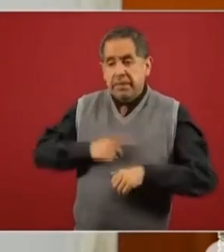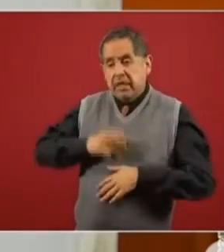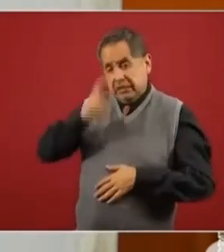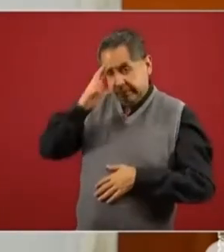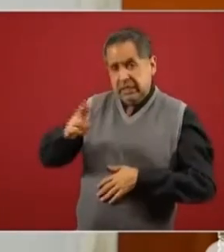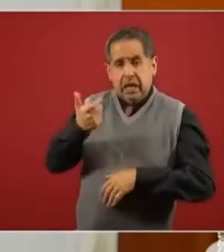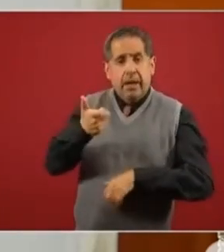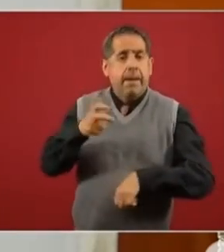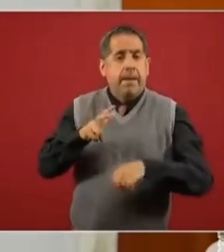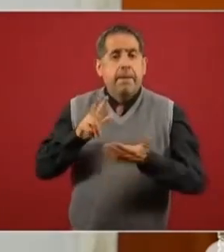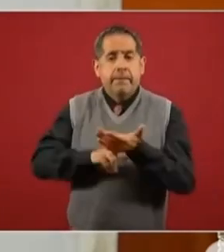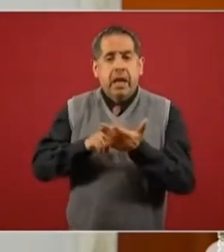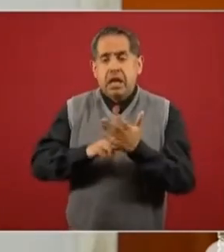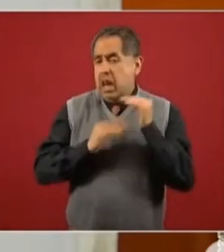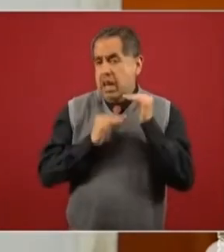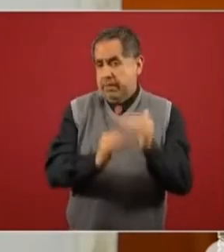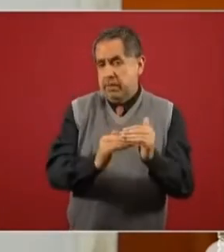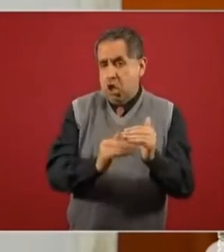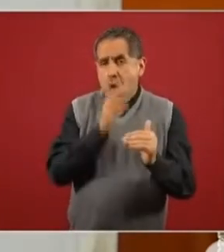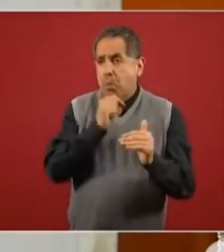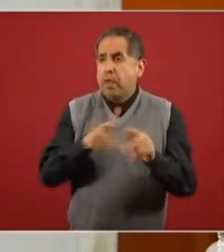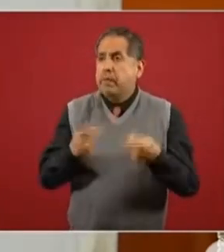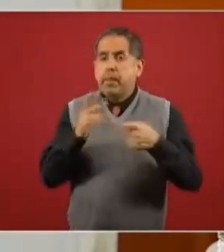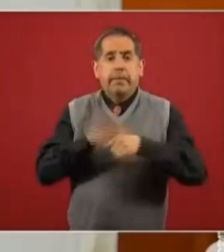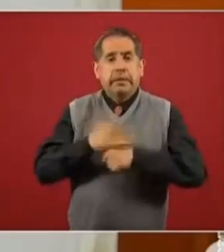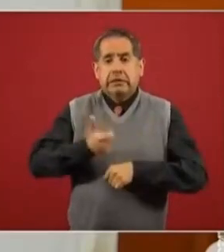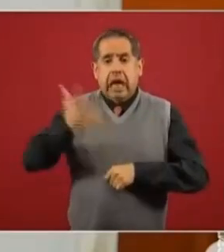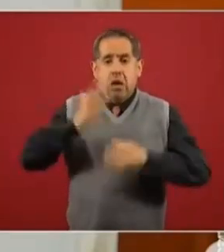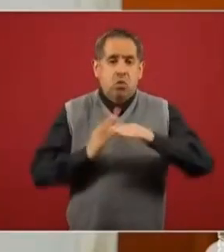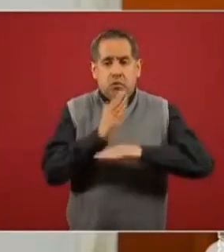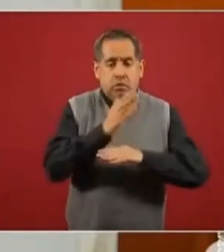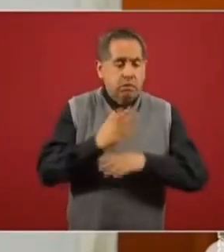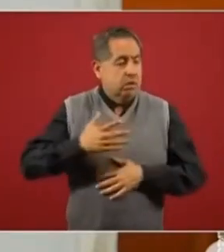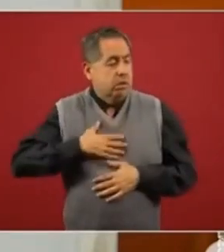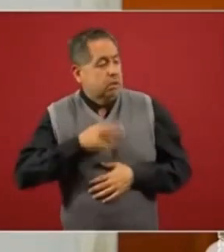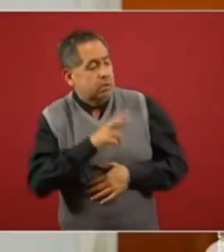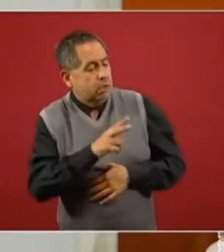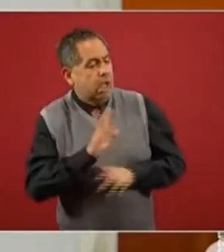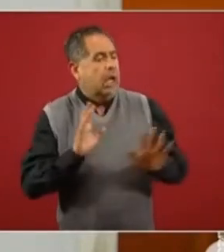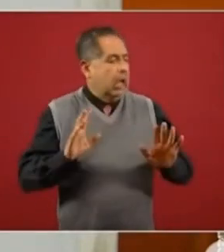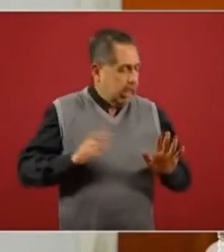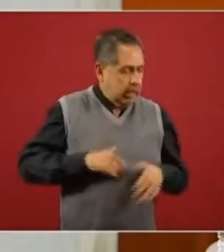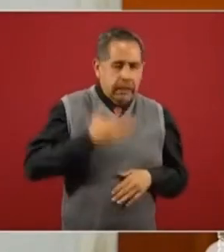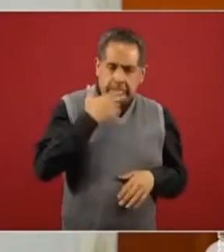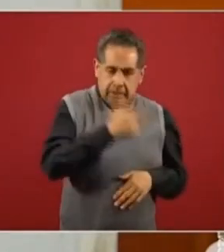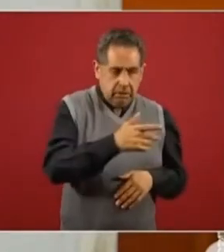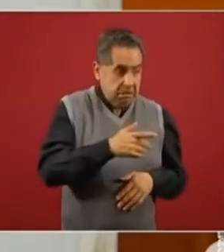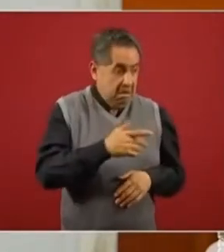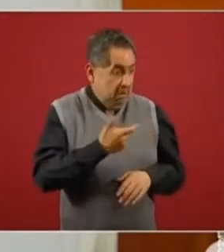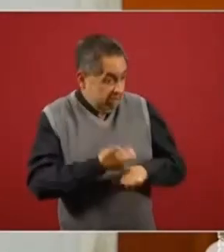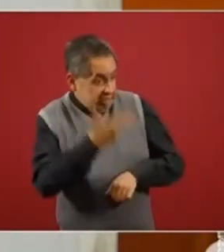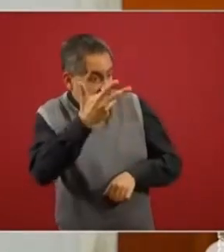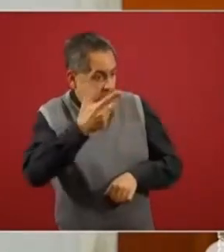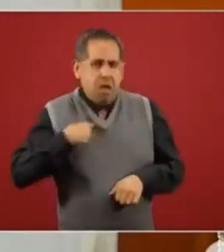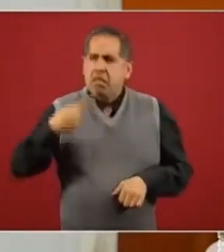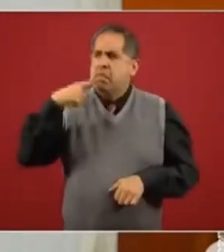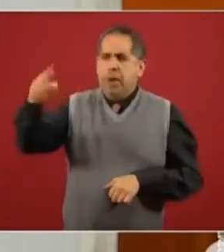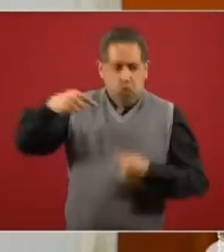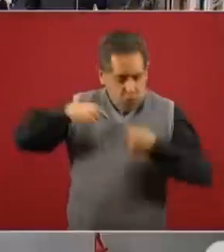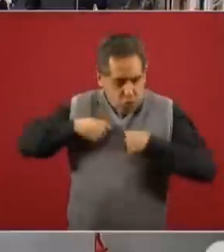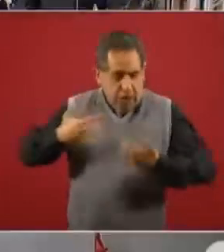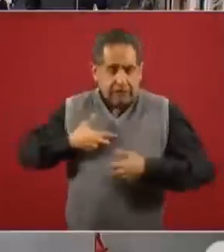los precios máximos al público y que el público goce de ese derecho que tiene, que le confiere la